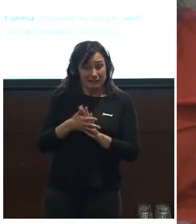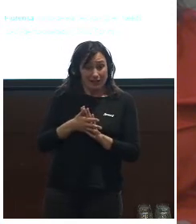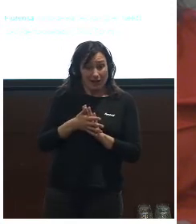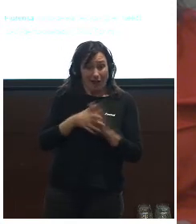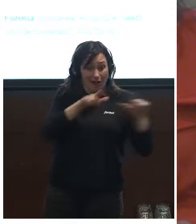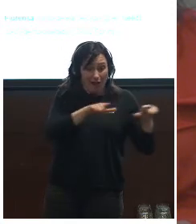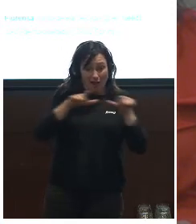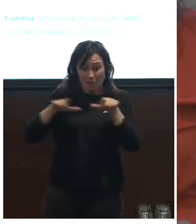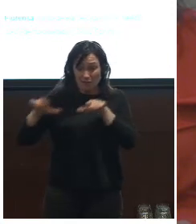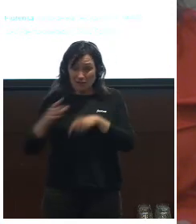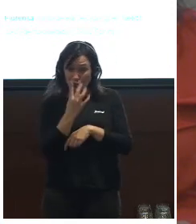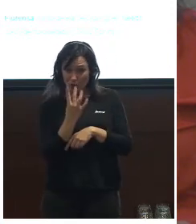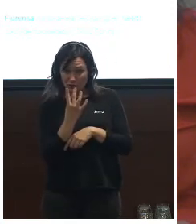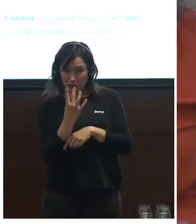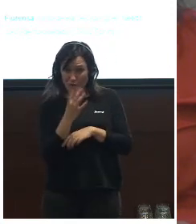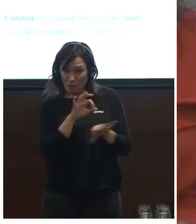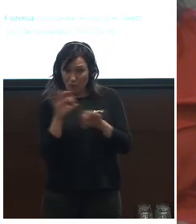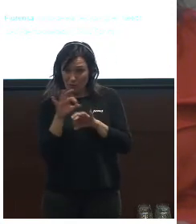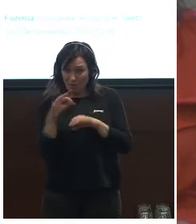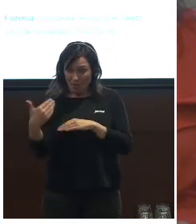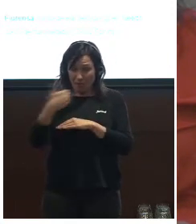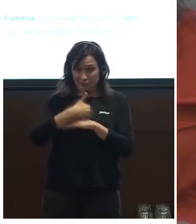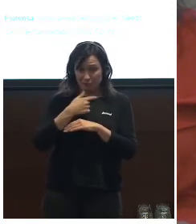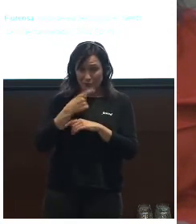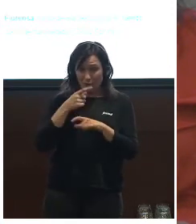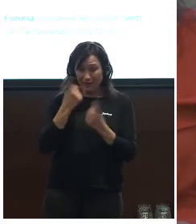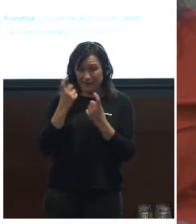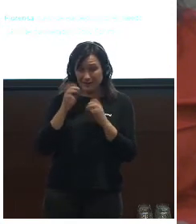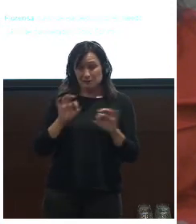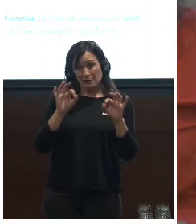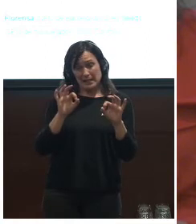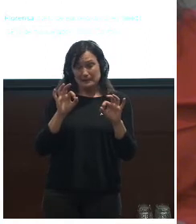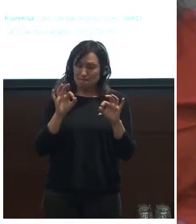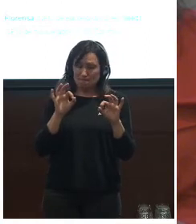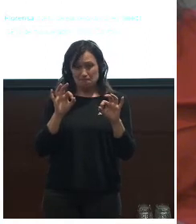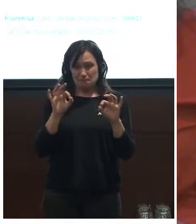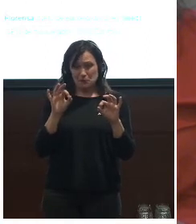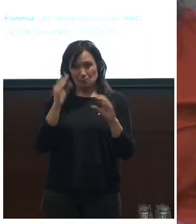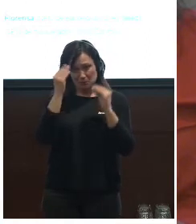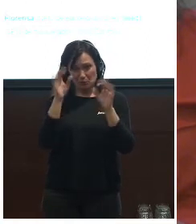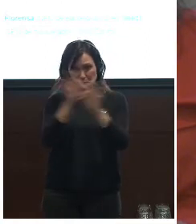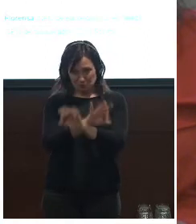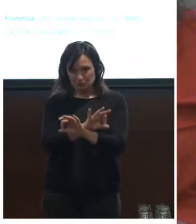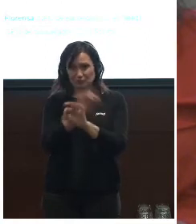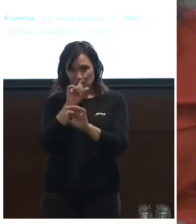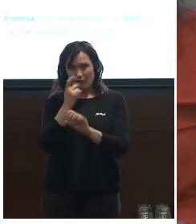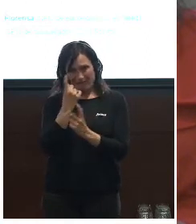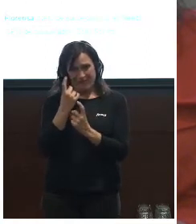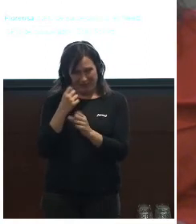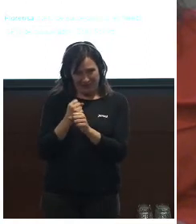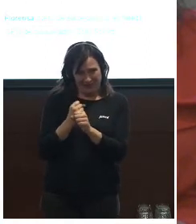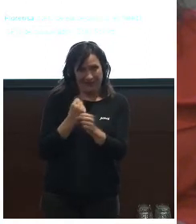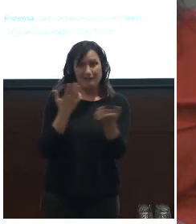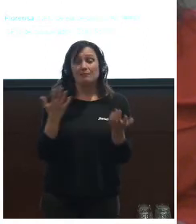preparadas para recibir pasajeros con necesidades especiales, yo creo que estamos un poco lejos. Incluso aquellos barcos o